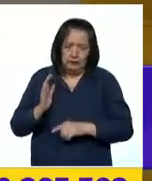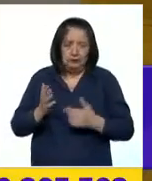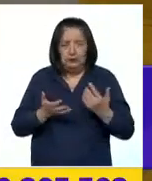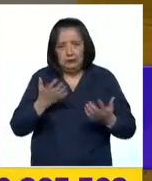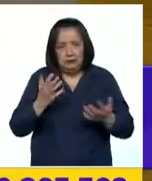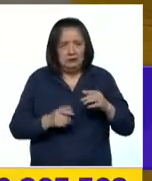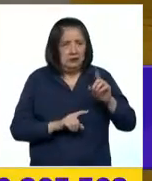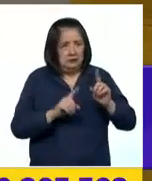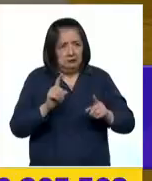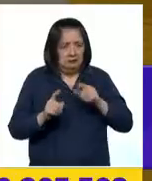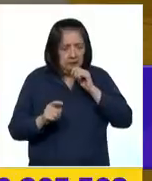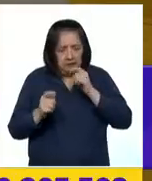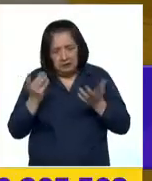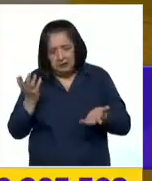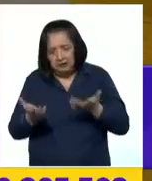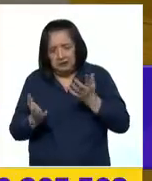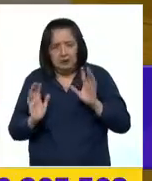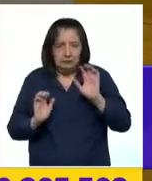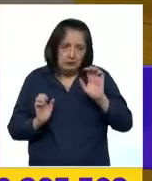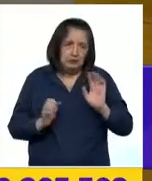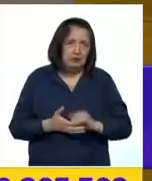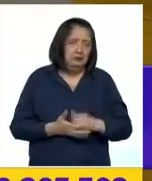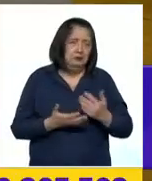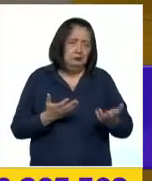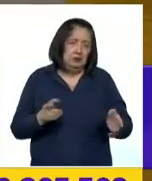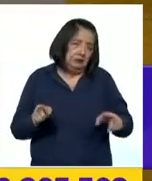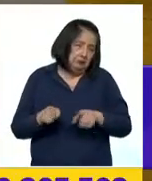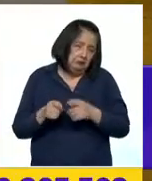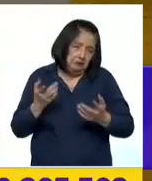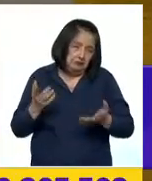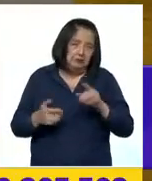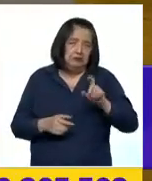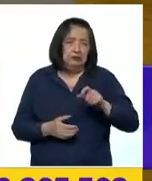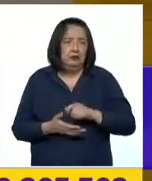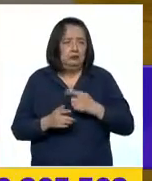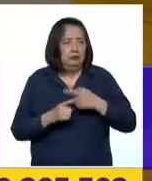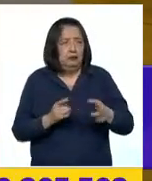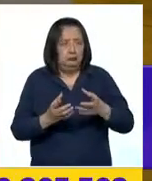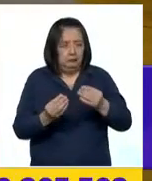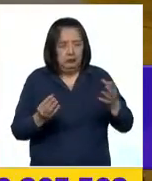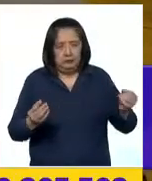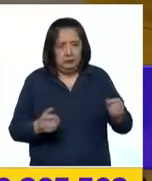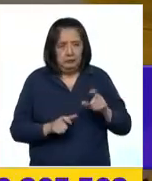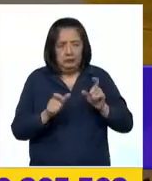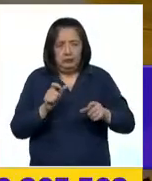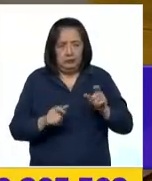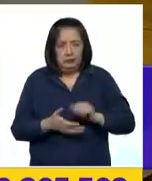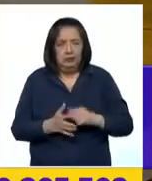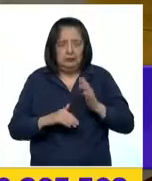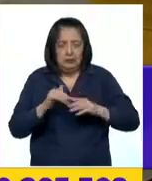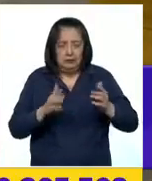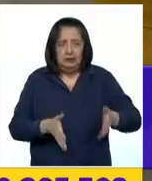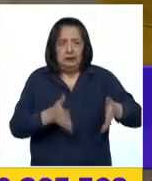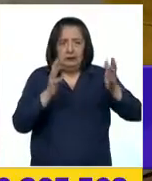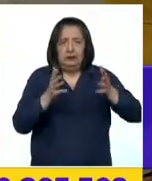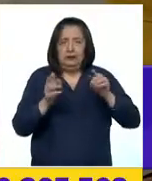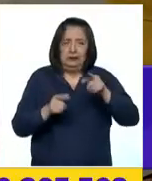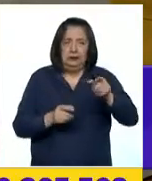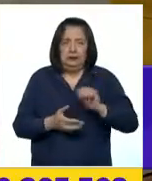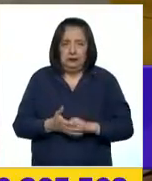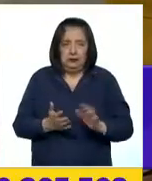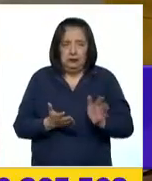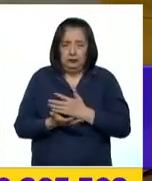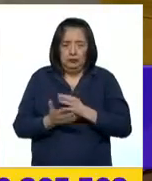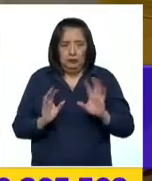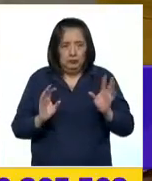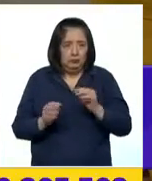por ahí unos cuantos falten empadronados y que también puedan necesitar, pero la mayoría son personas de las galerías que están ahí. No todas las